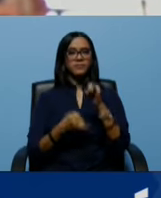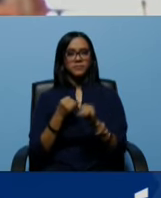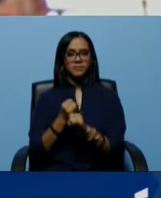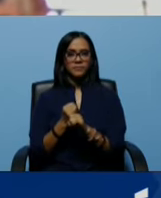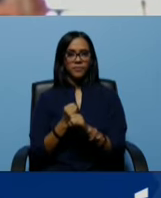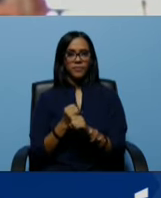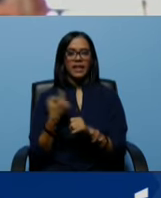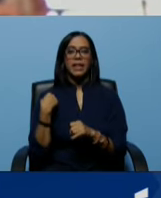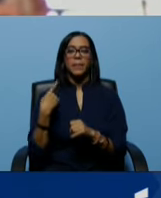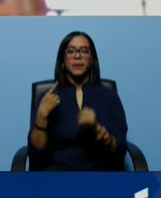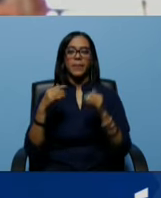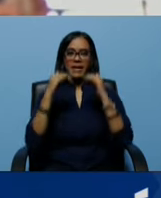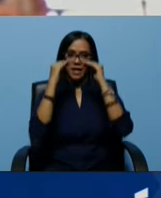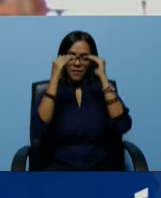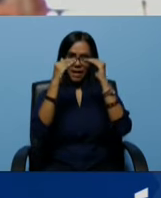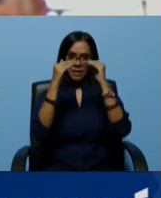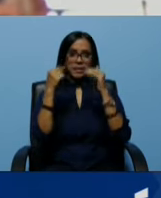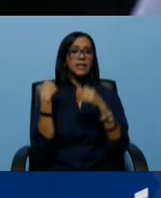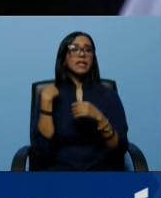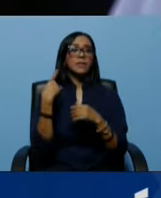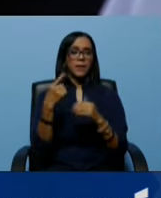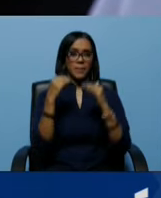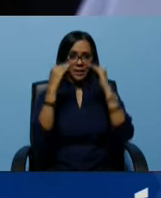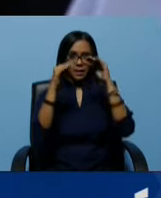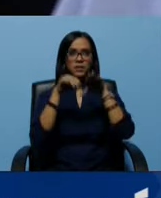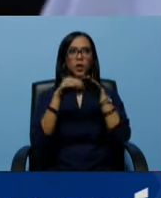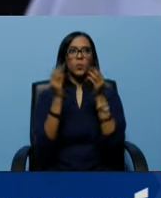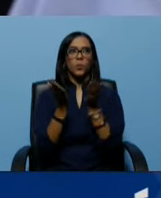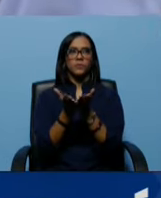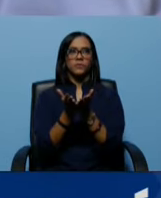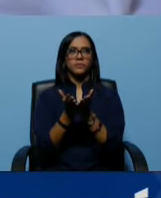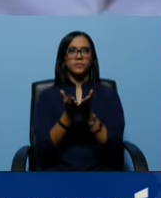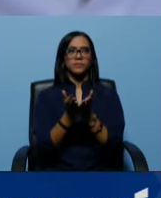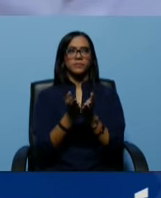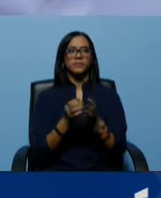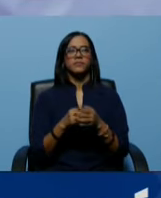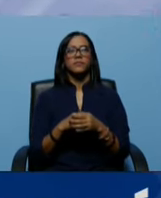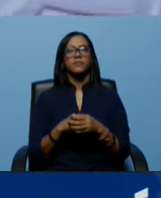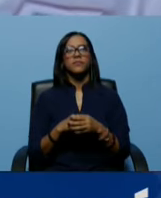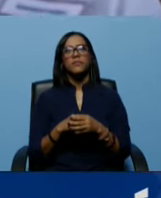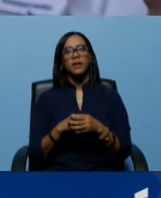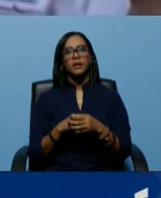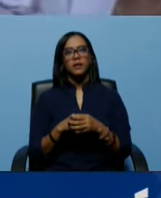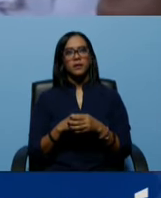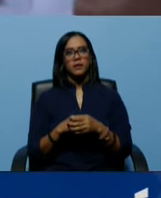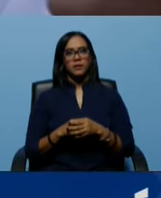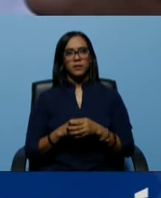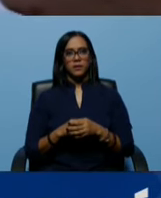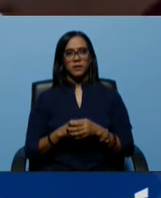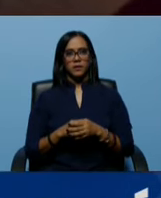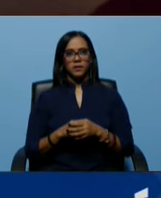internacionales de primer nivel del mundo. Y